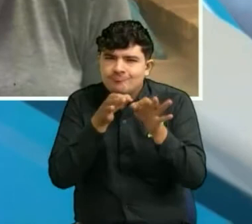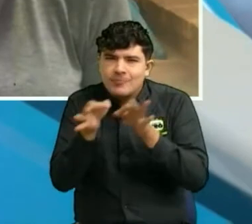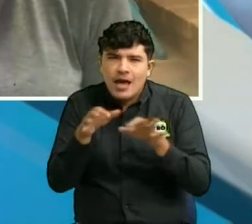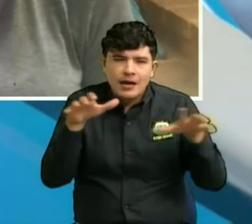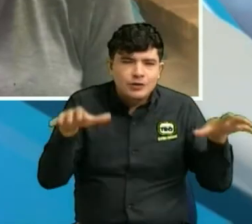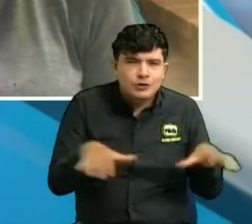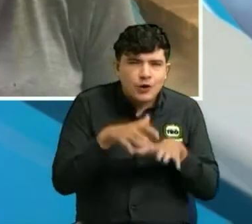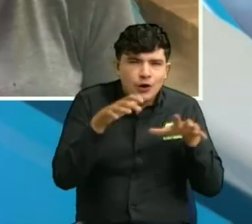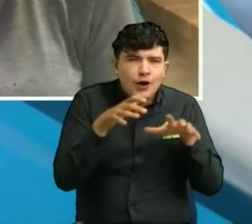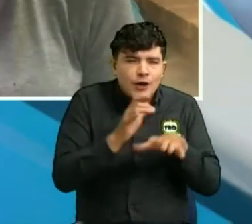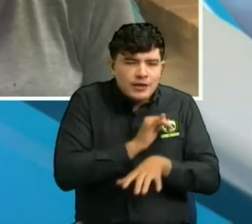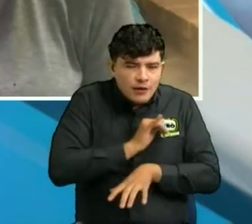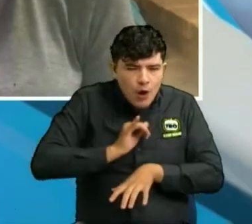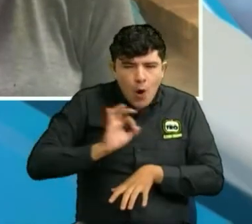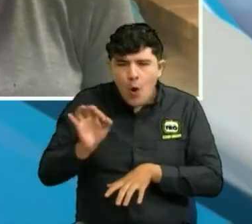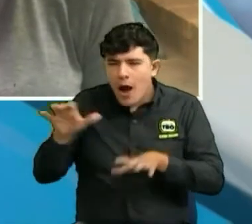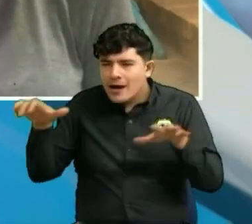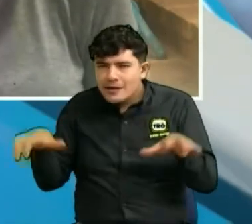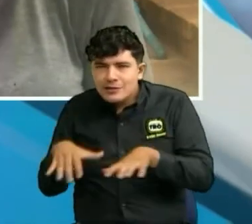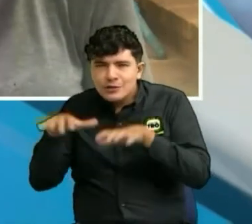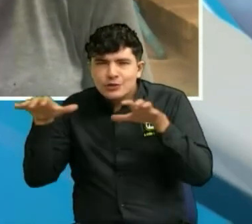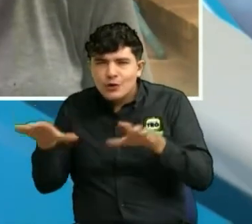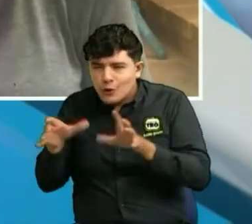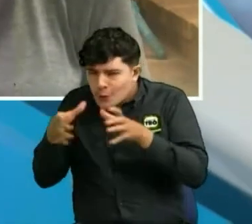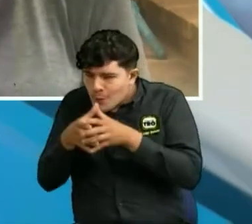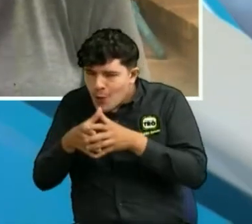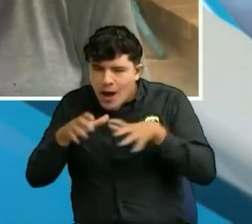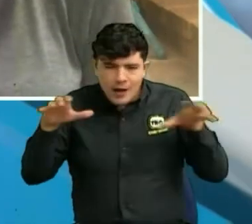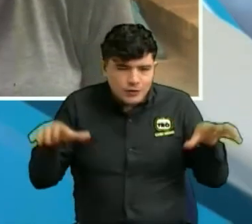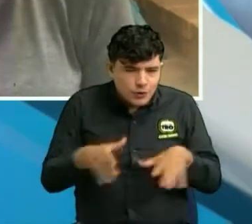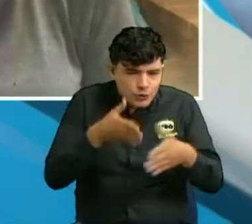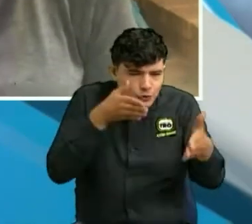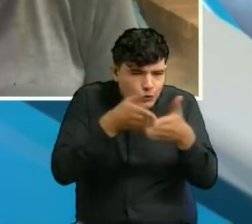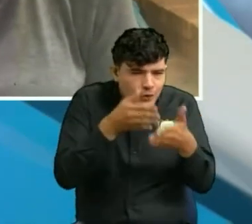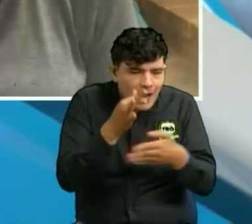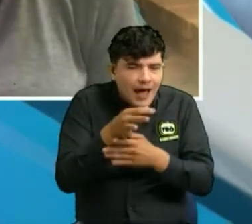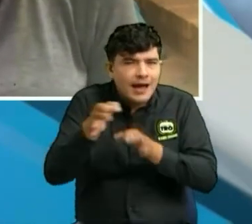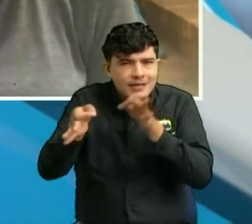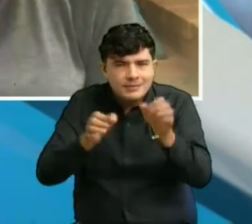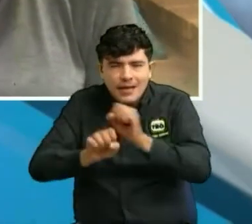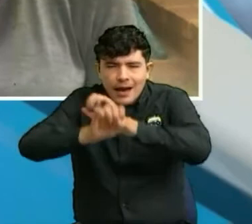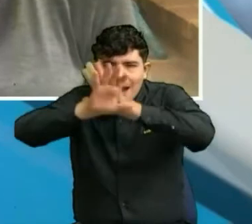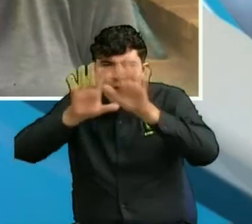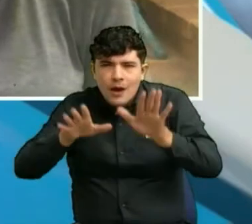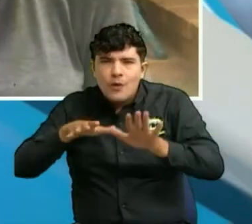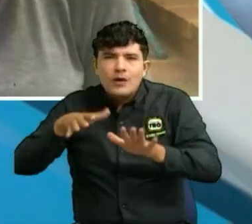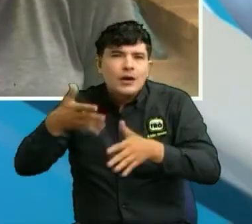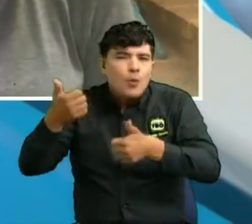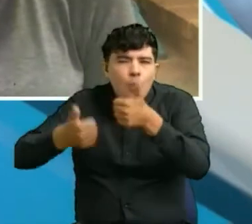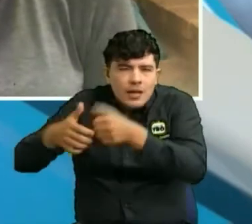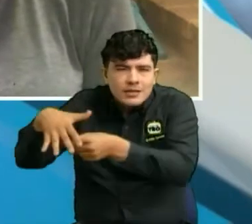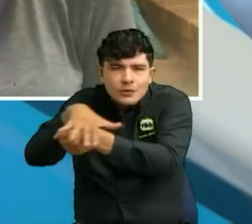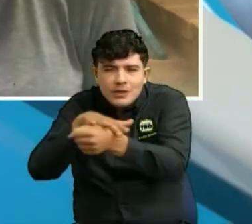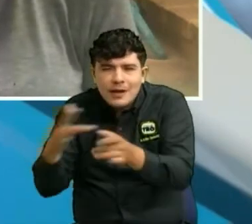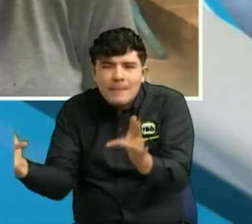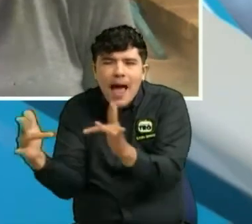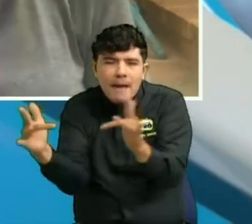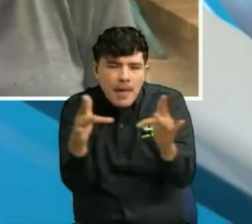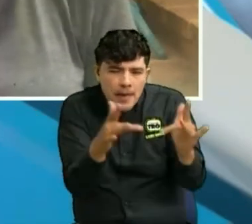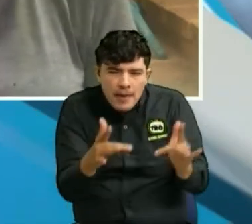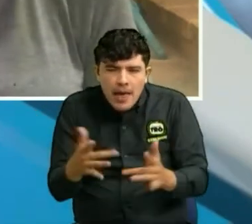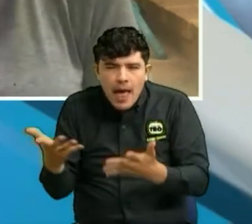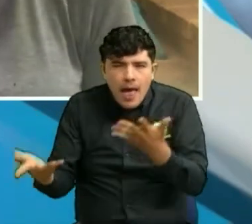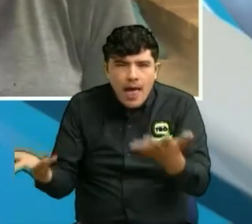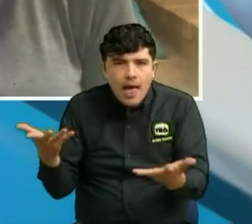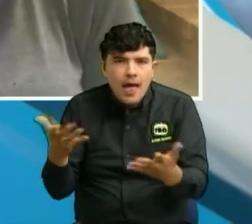acciones populares y para qué casos. Se debe cumplir con algunos requisitos, se debe cumplir con algunos